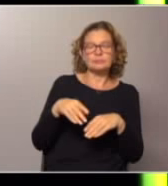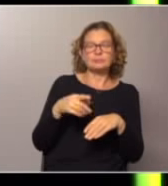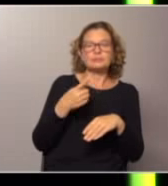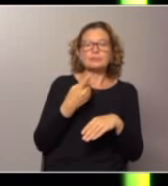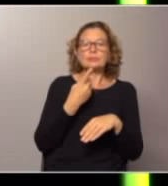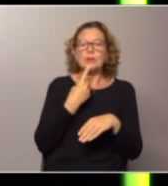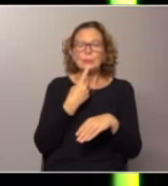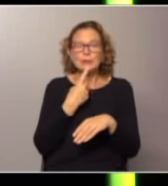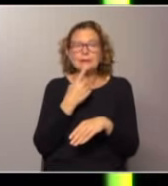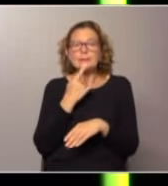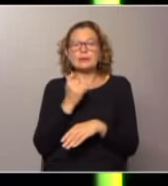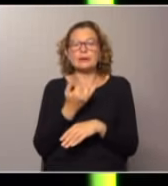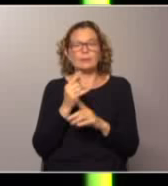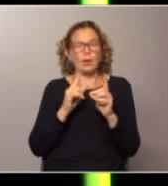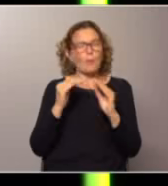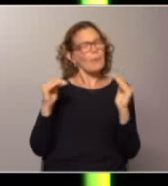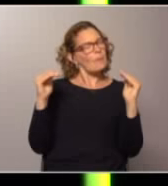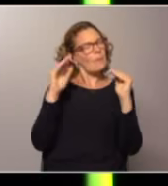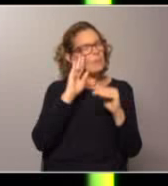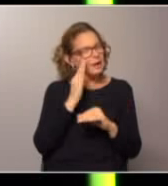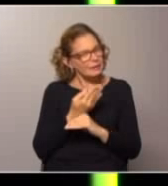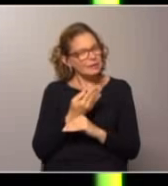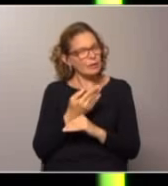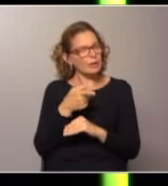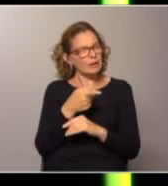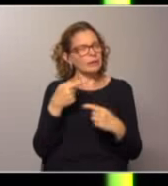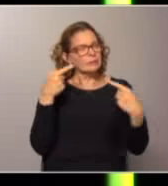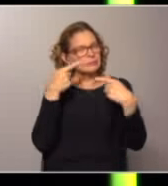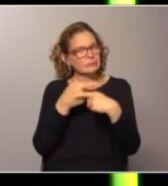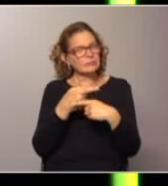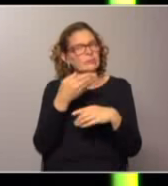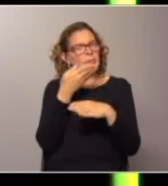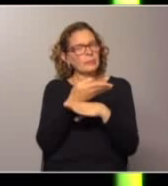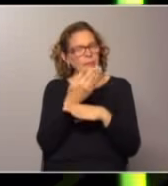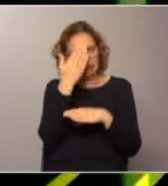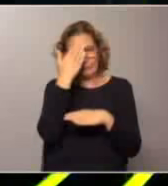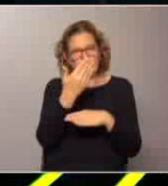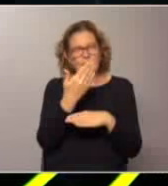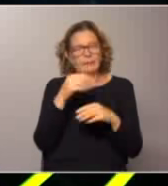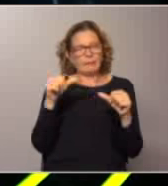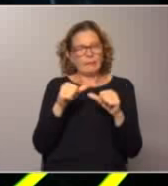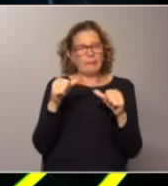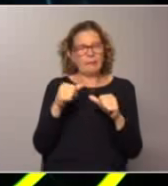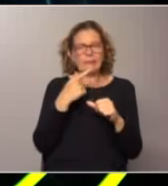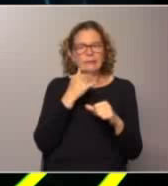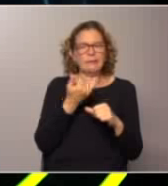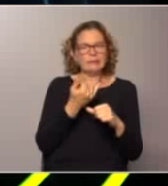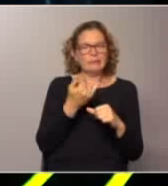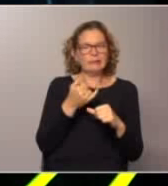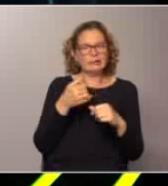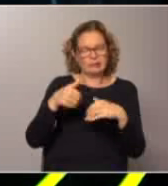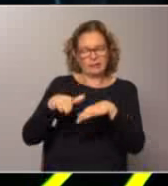demócrata tienen un parecido con esta autocrítica que se le pedía al frente amplio que hiciera esta cosa de